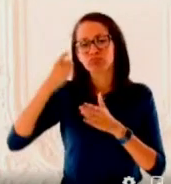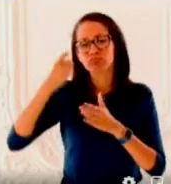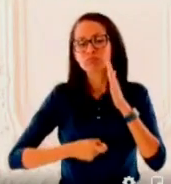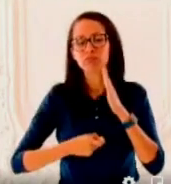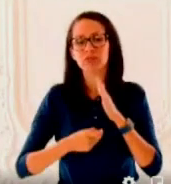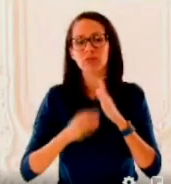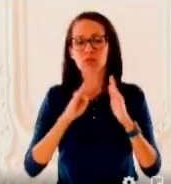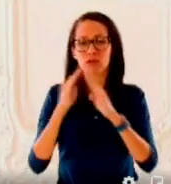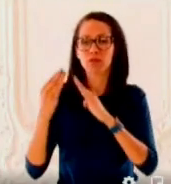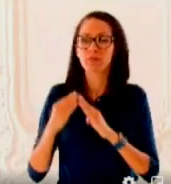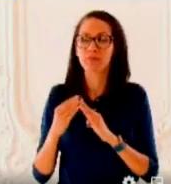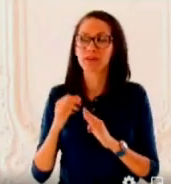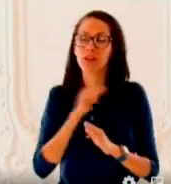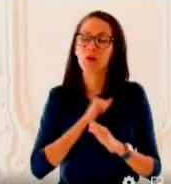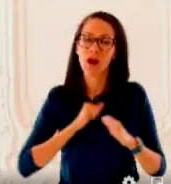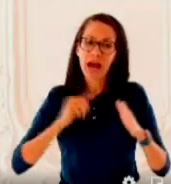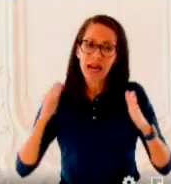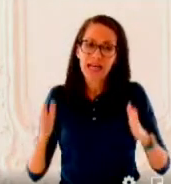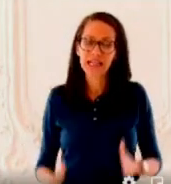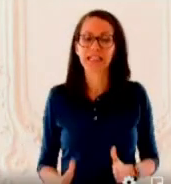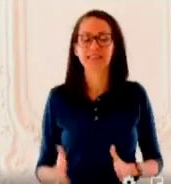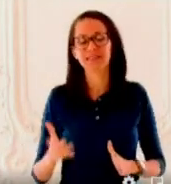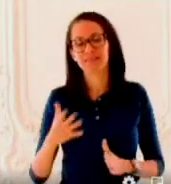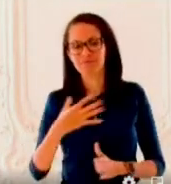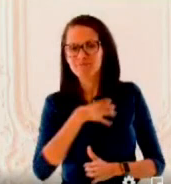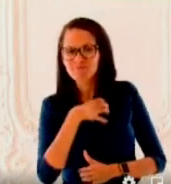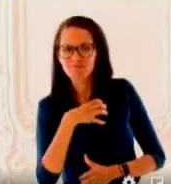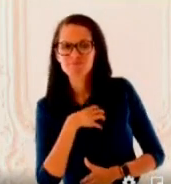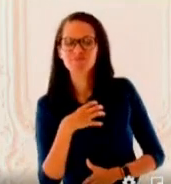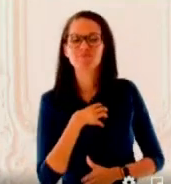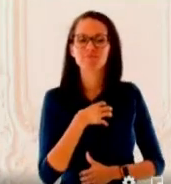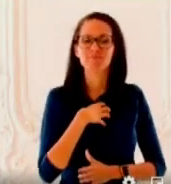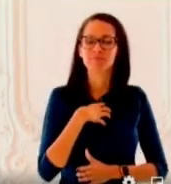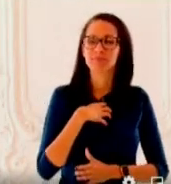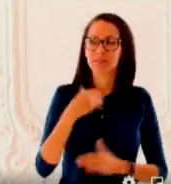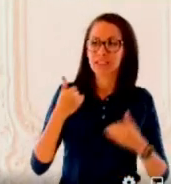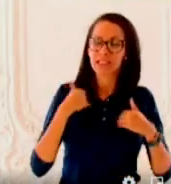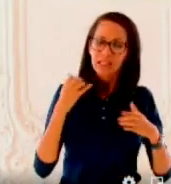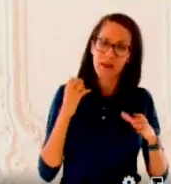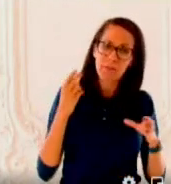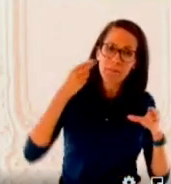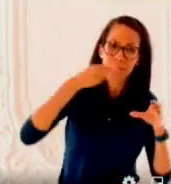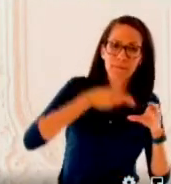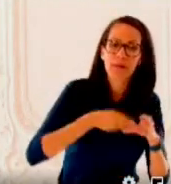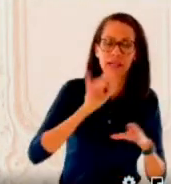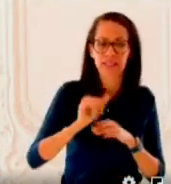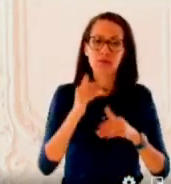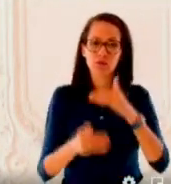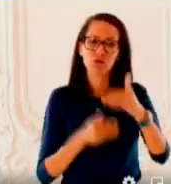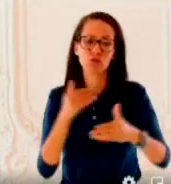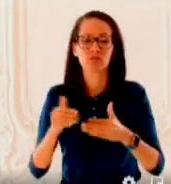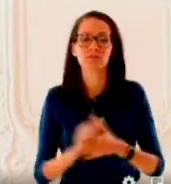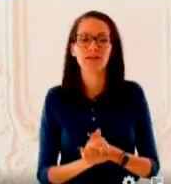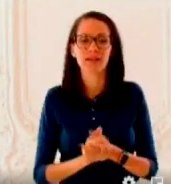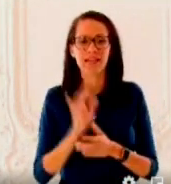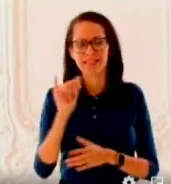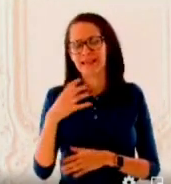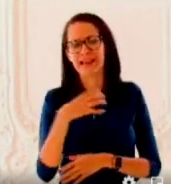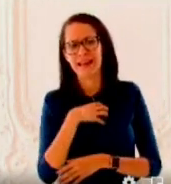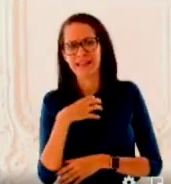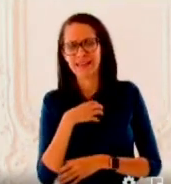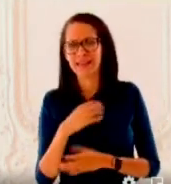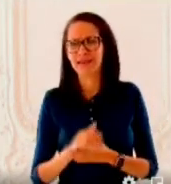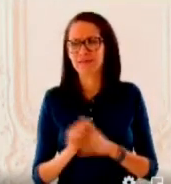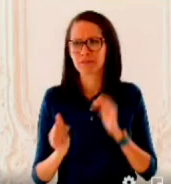siempre y alcaldesas pues han reclamado tener una mayor participación en ese proceso. Esa es la queja mayor. La